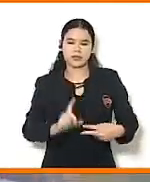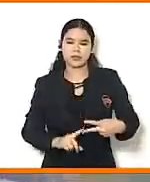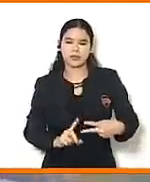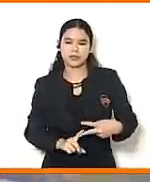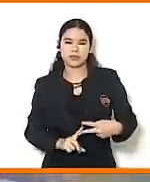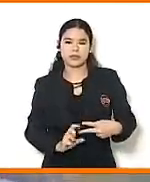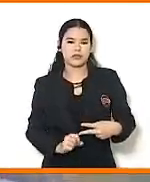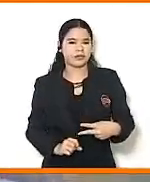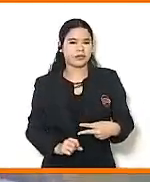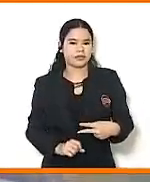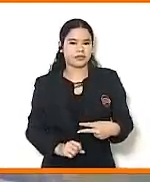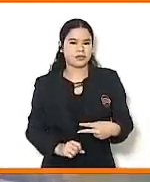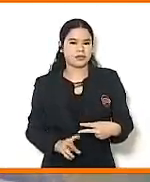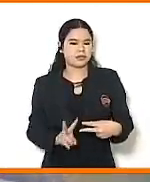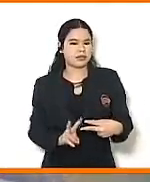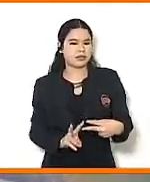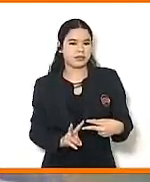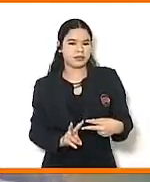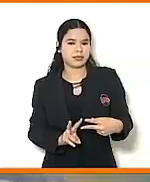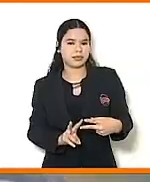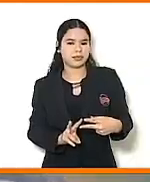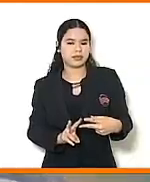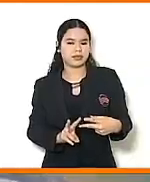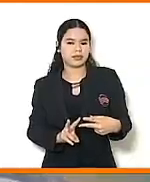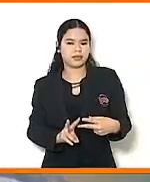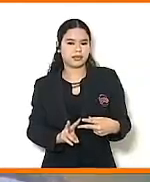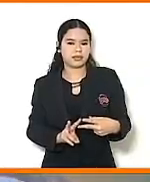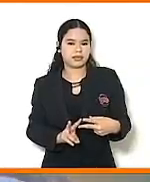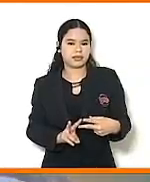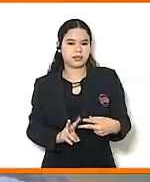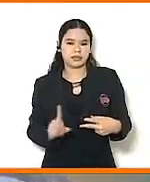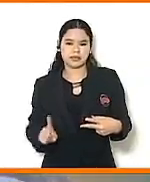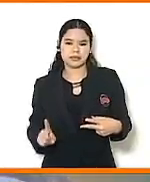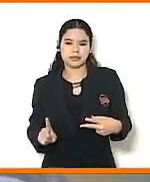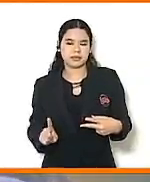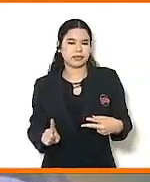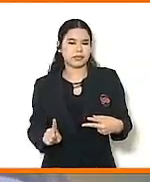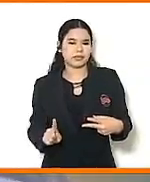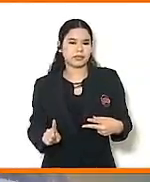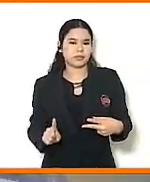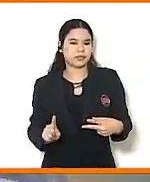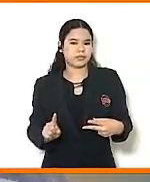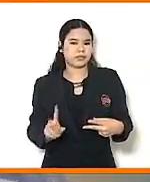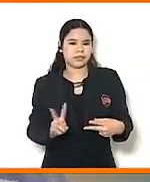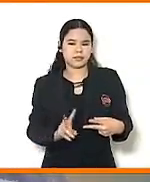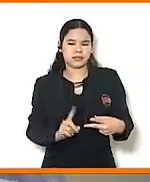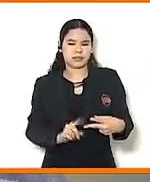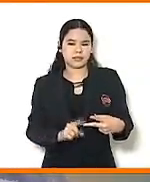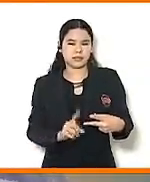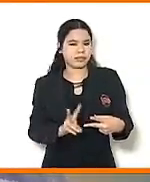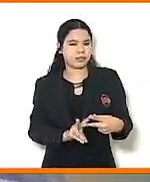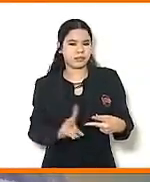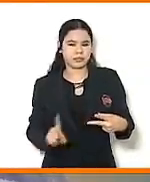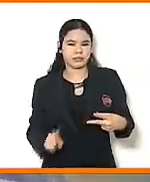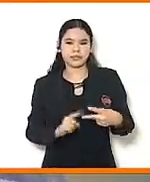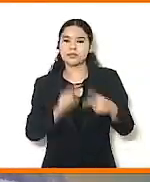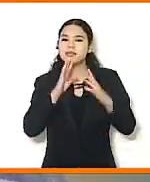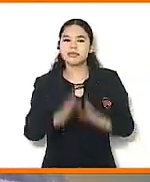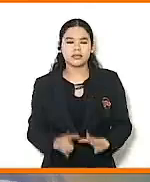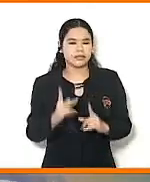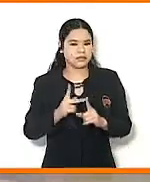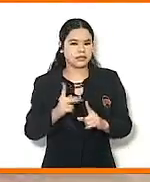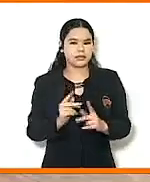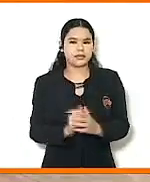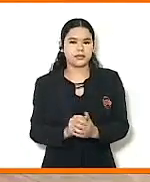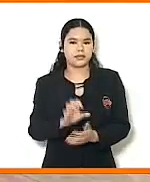su primer dígito, 2. Segundo dígito, 1. Segundo número favorecido para premiados, 21. Con su